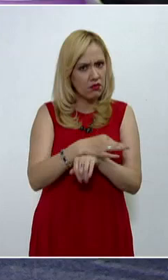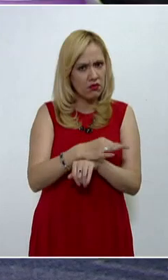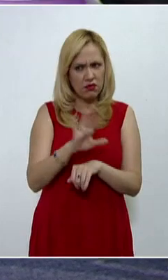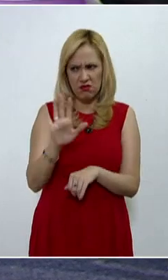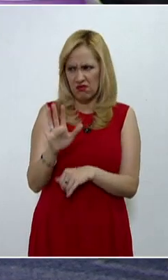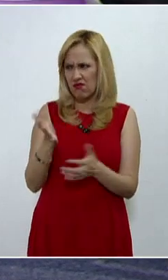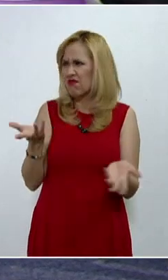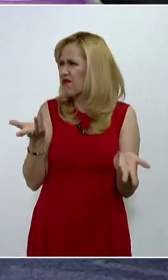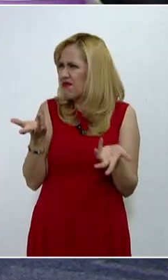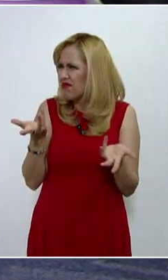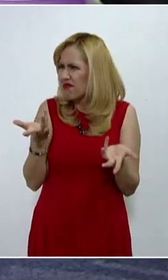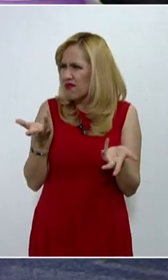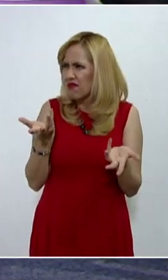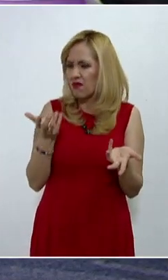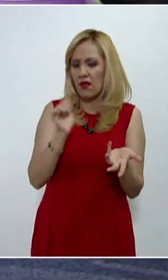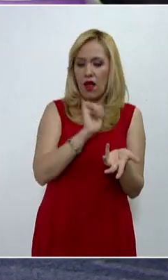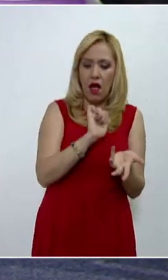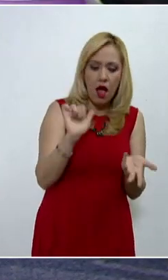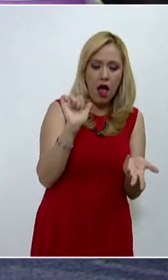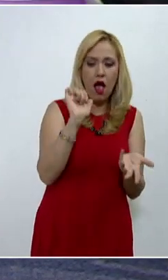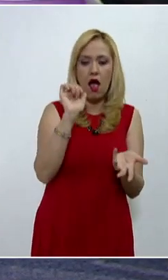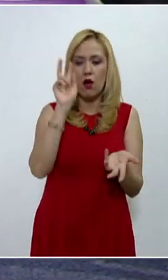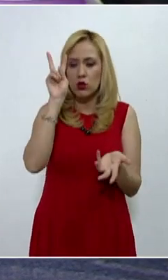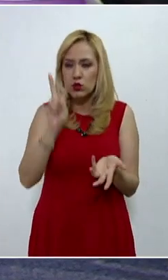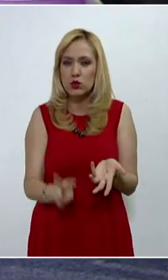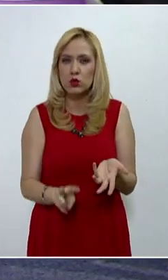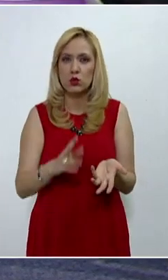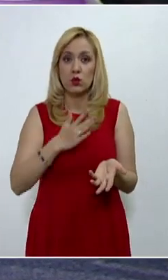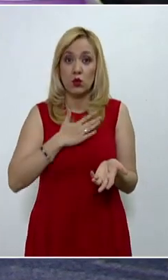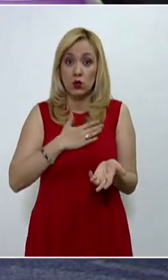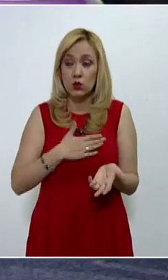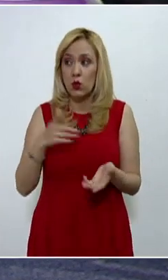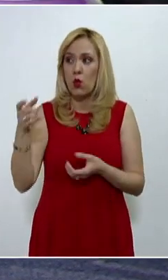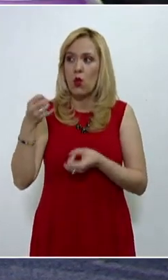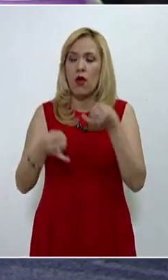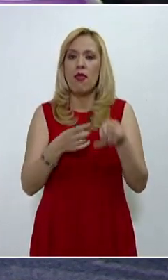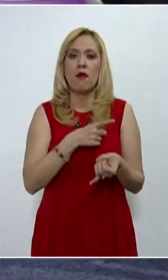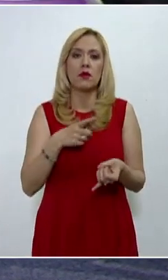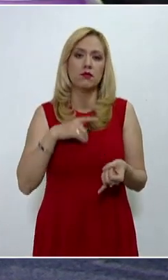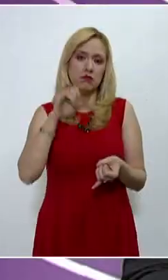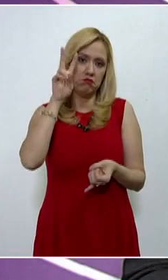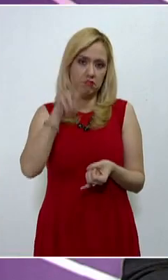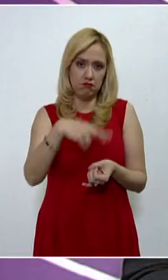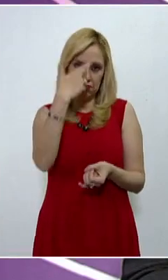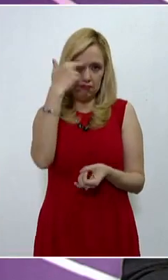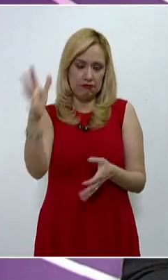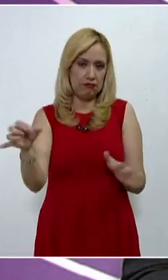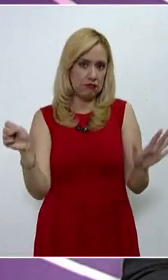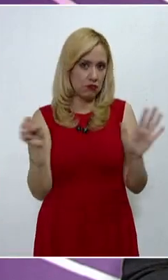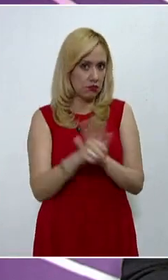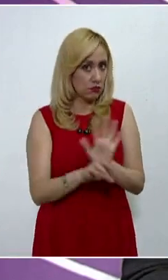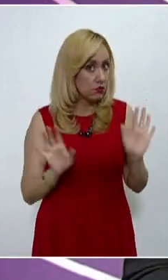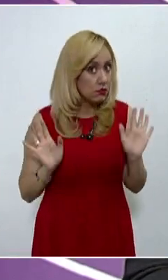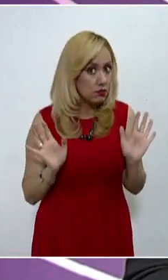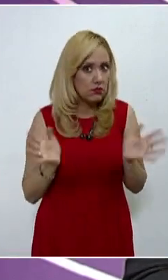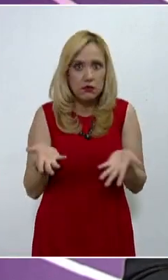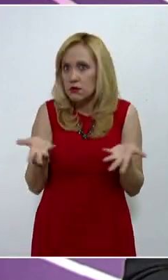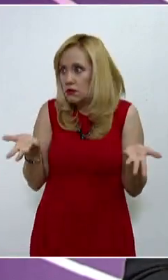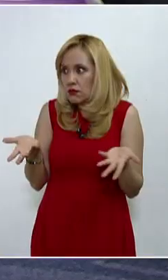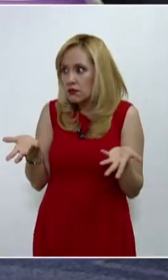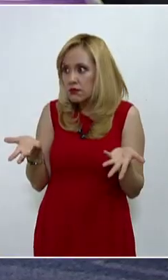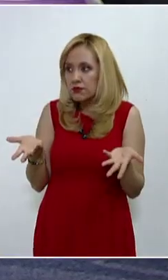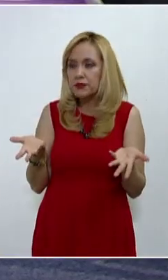que dictarse bajo determinados supuestos en los que el juez debería hacer una ponderación de las particularidades del caso.